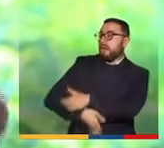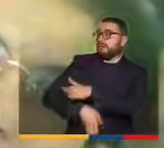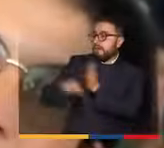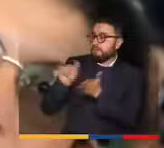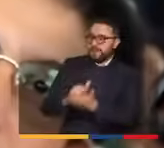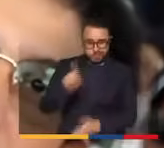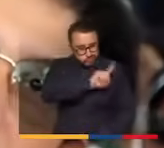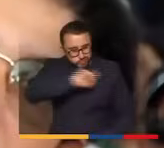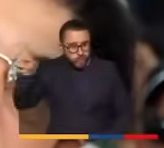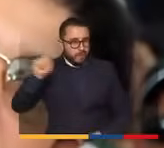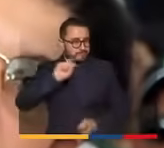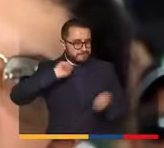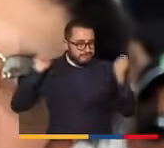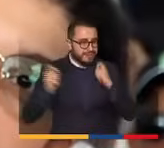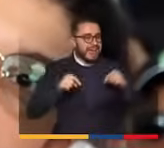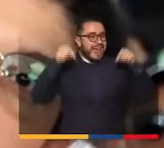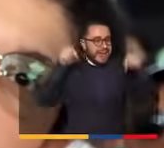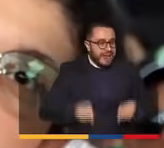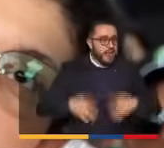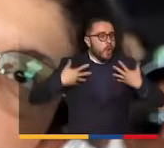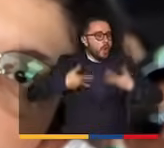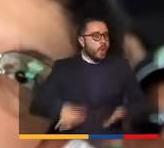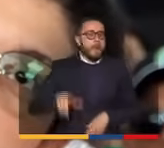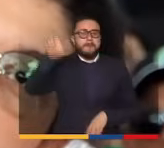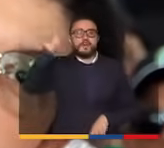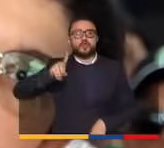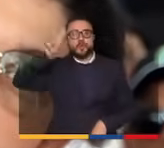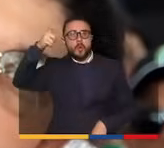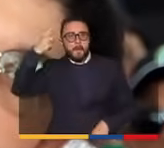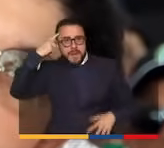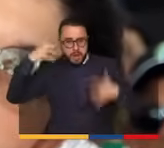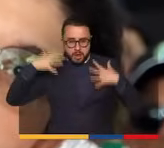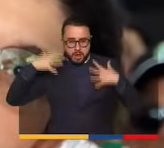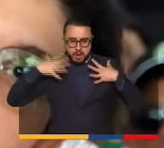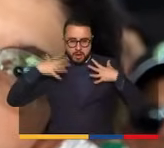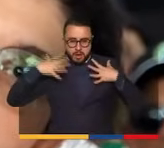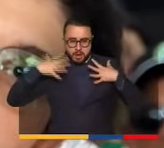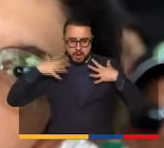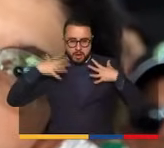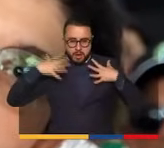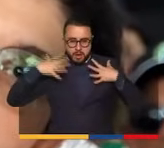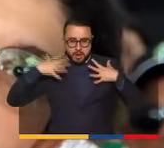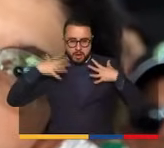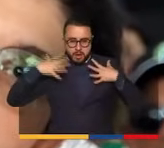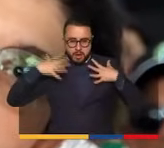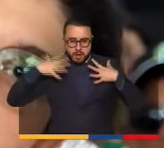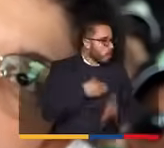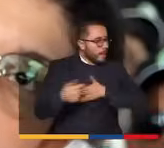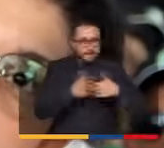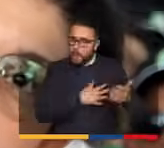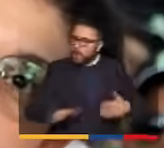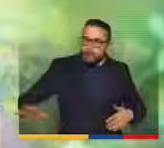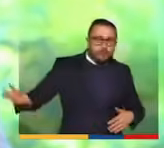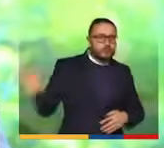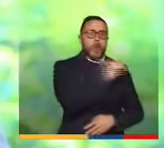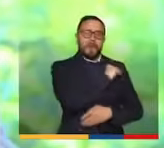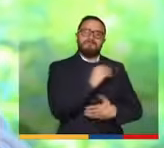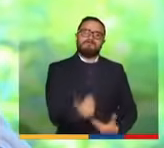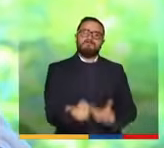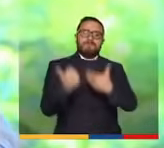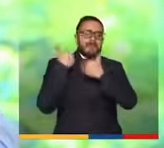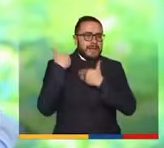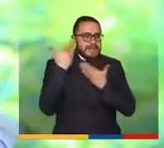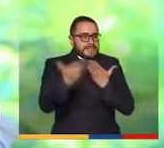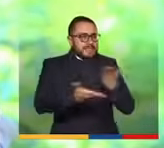aquí todo miembro del gobierno, uniformado o no, tiene la obligación de servirle al campesinado